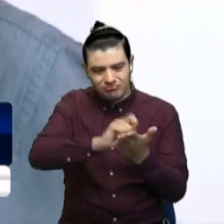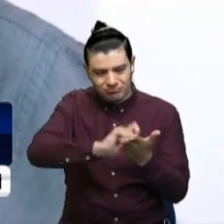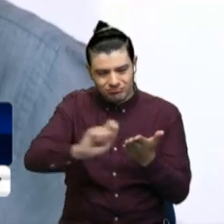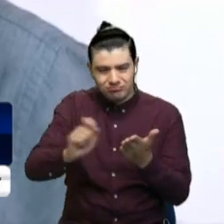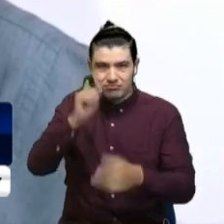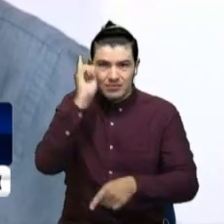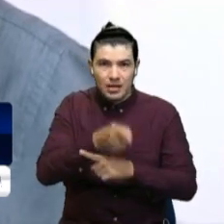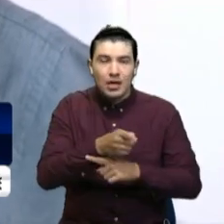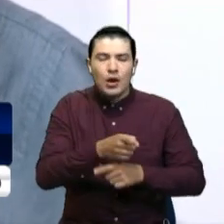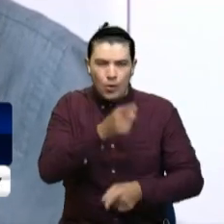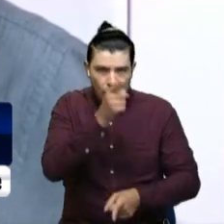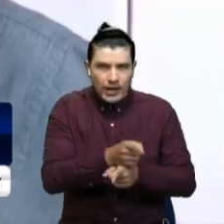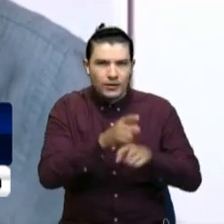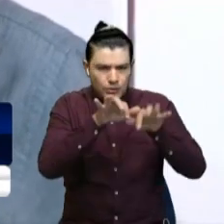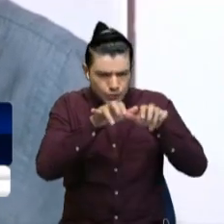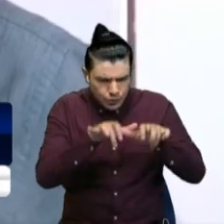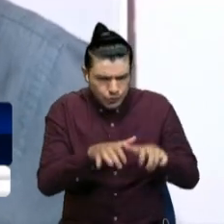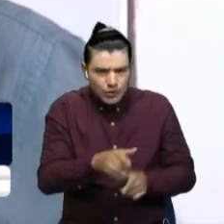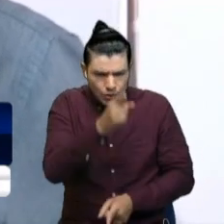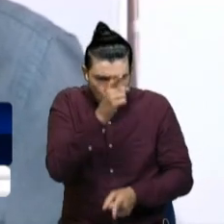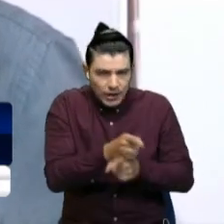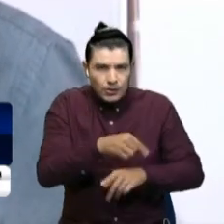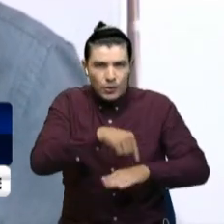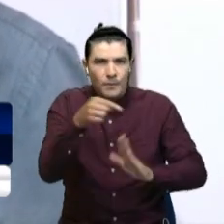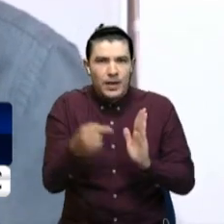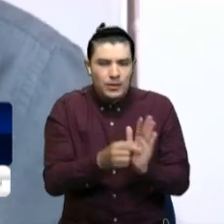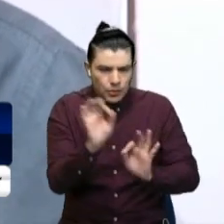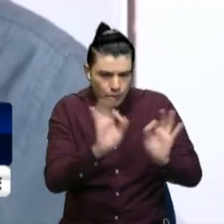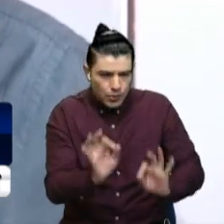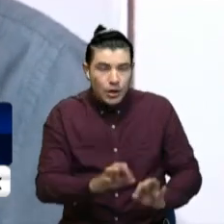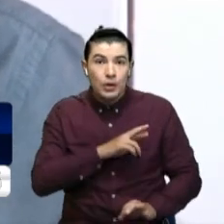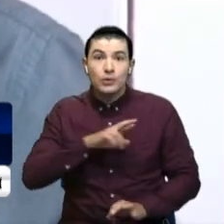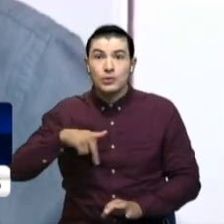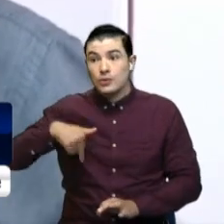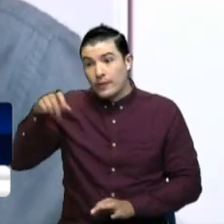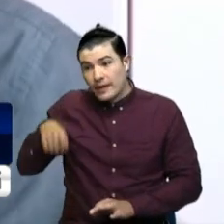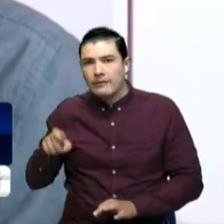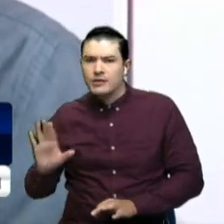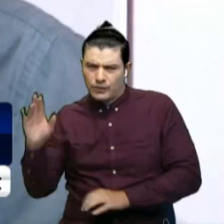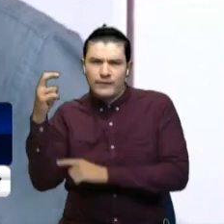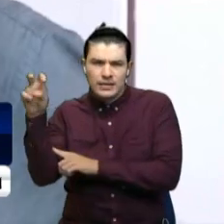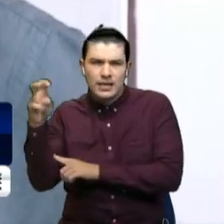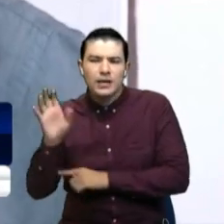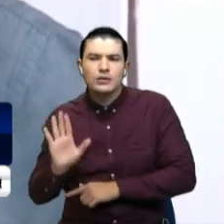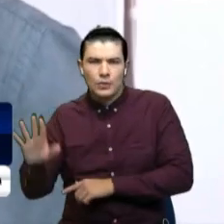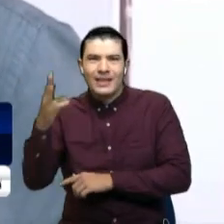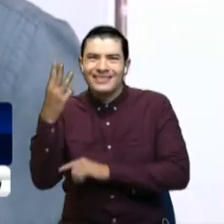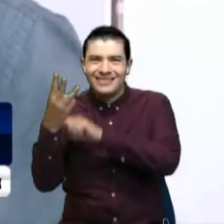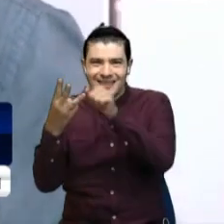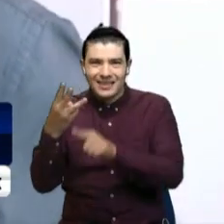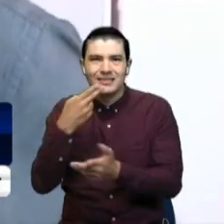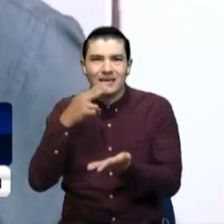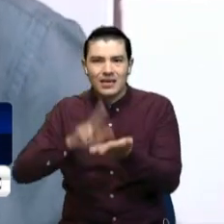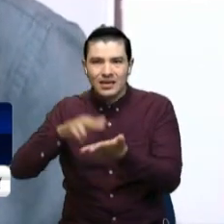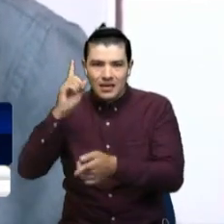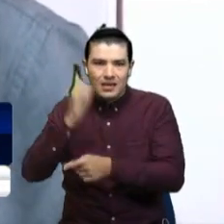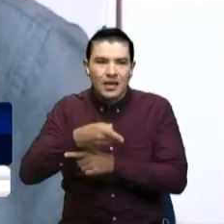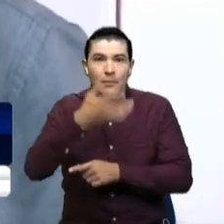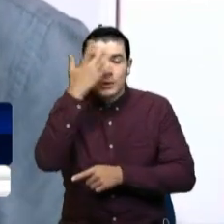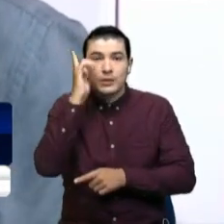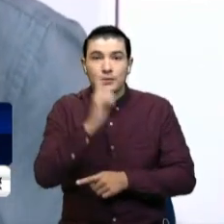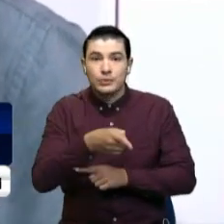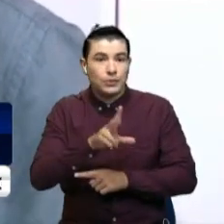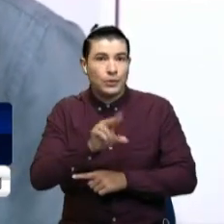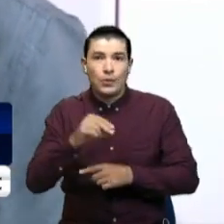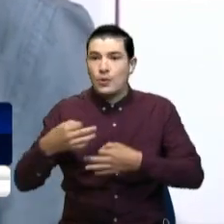que esté correctamente formulado que esté correctamente estructura tuvimos que presentar o la fiscalía tuvo que presentar tres escritos de acusación porque no cumplía con